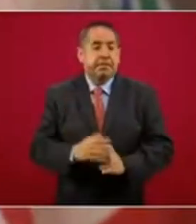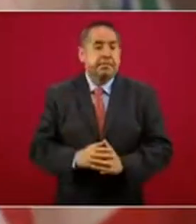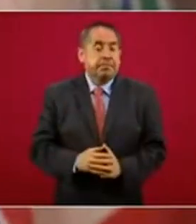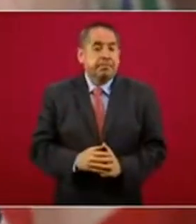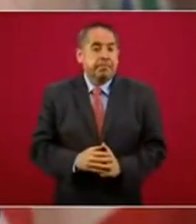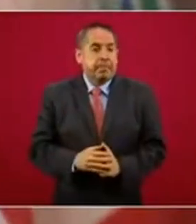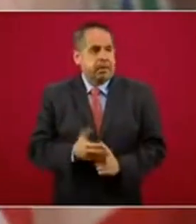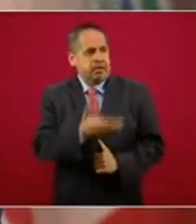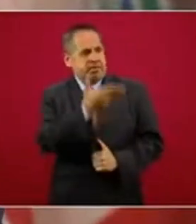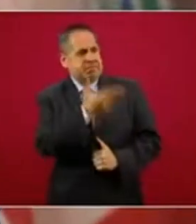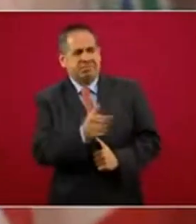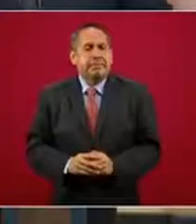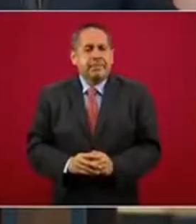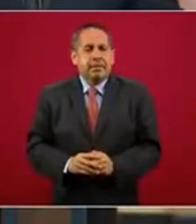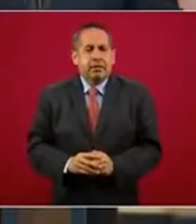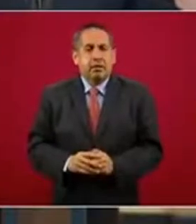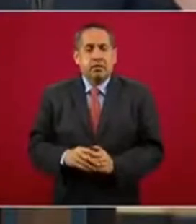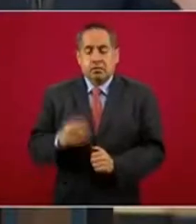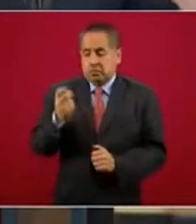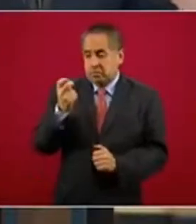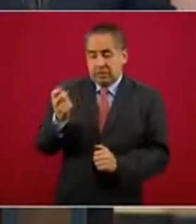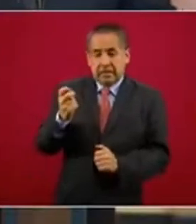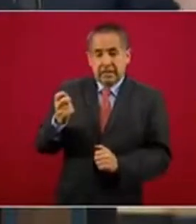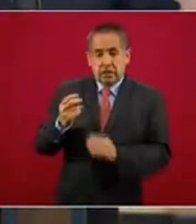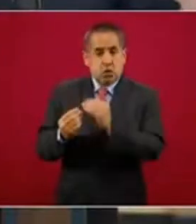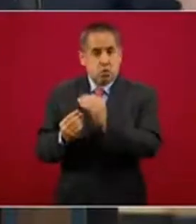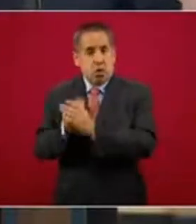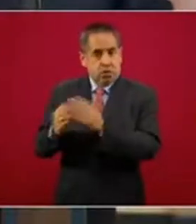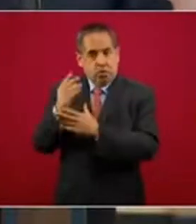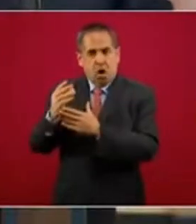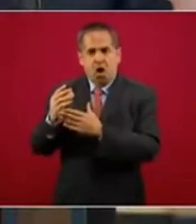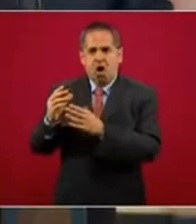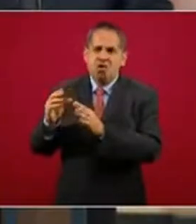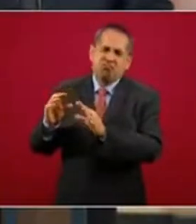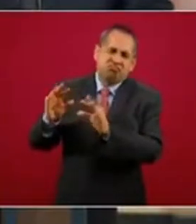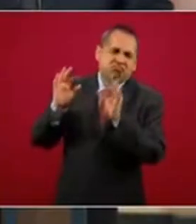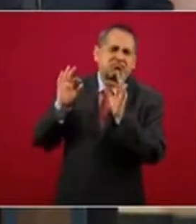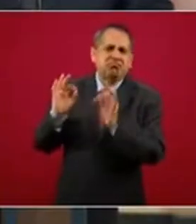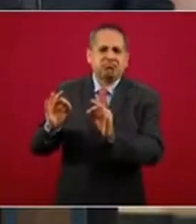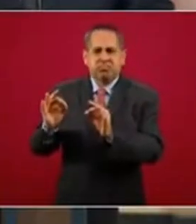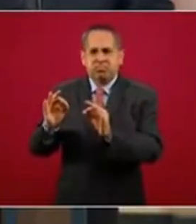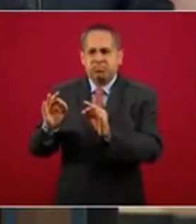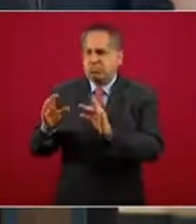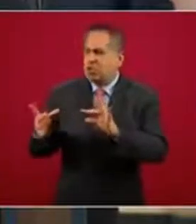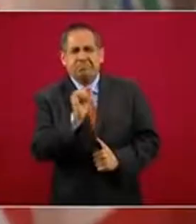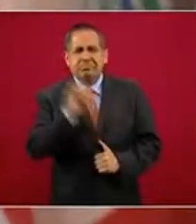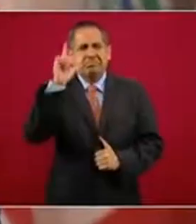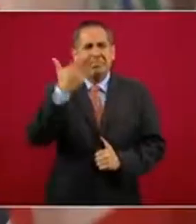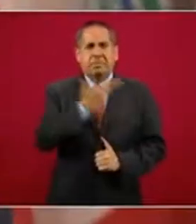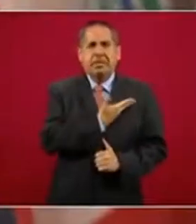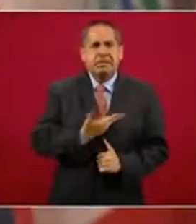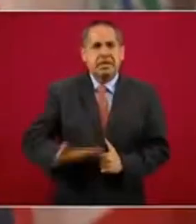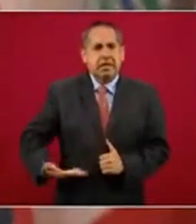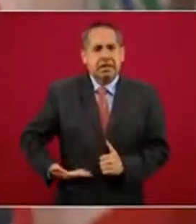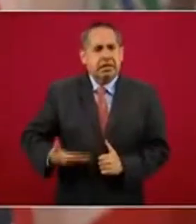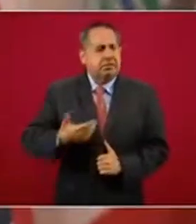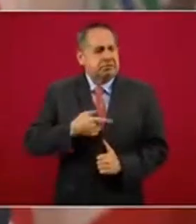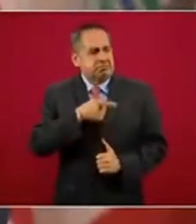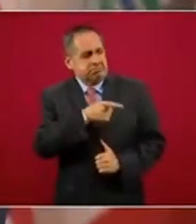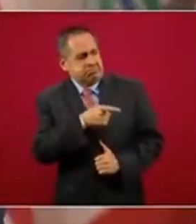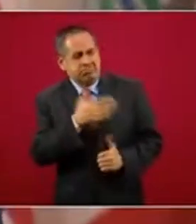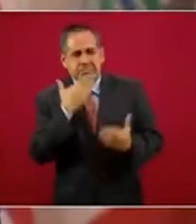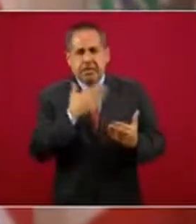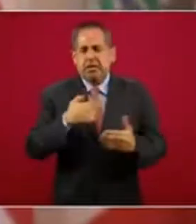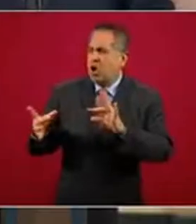aquí. Si buscas reputación, güero, entonces brinca. Tú siempre serás de